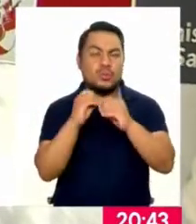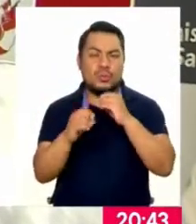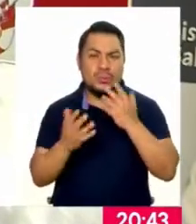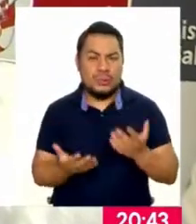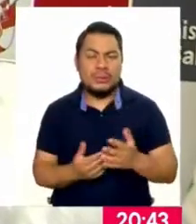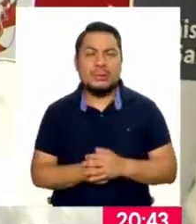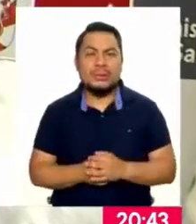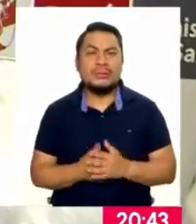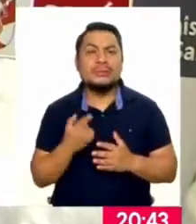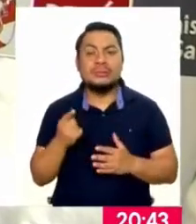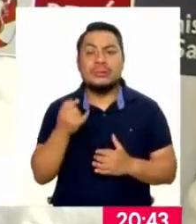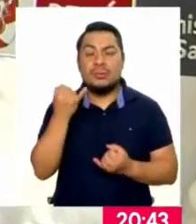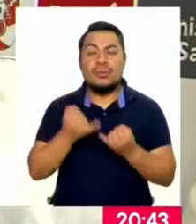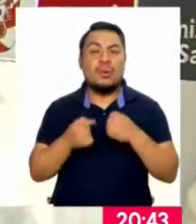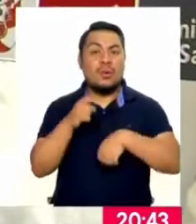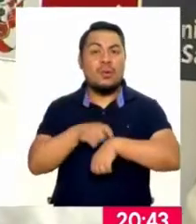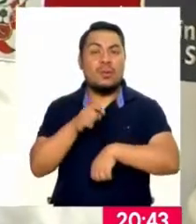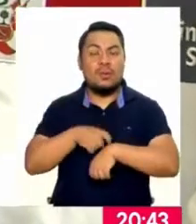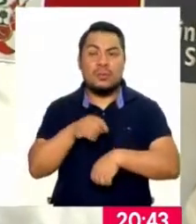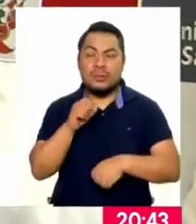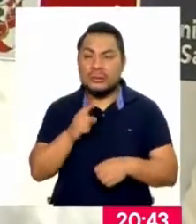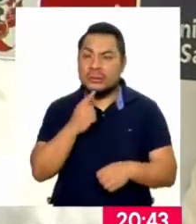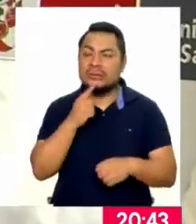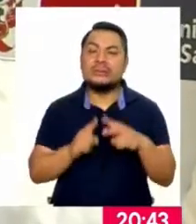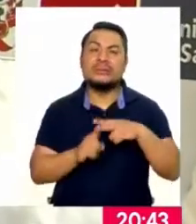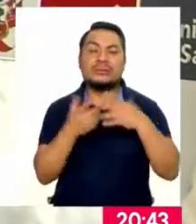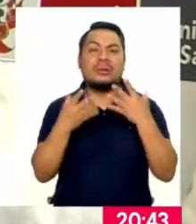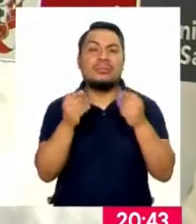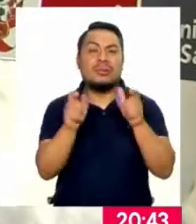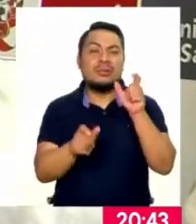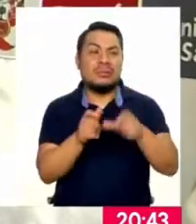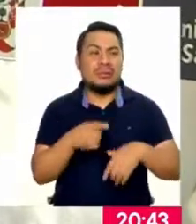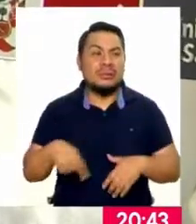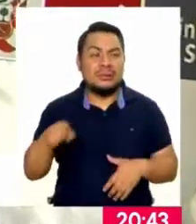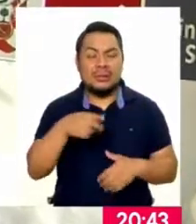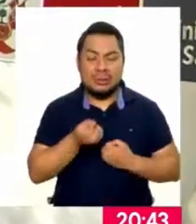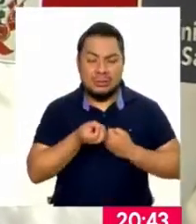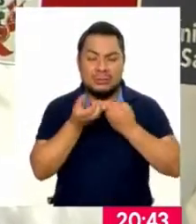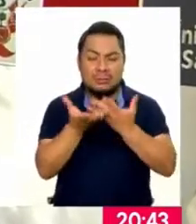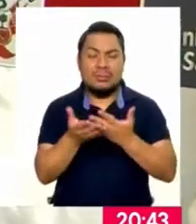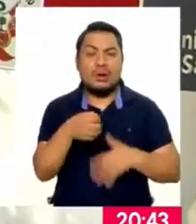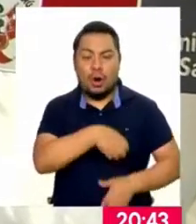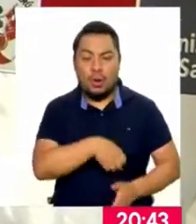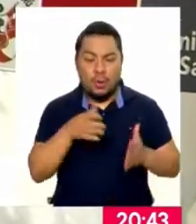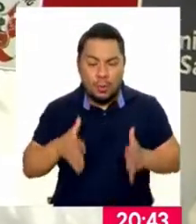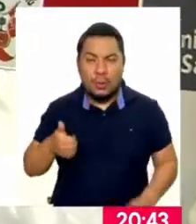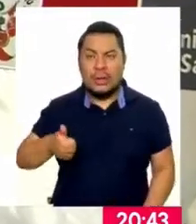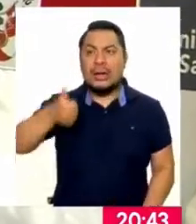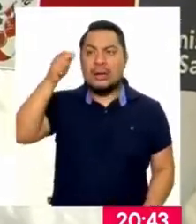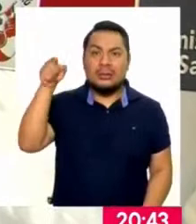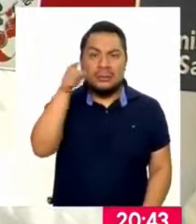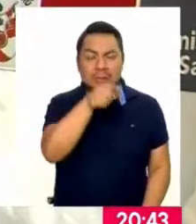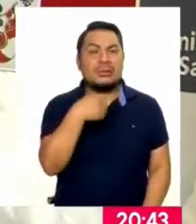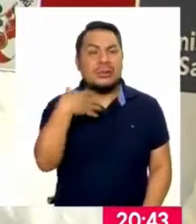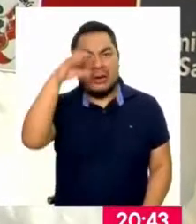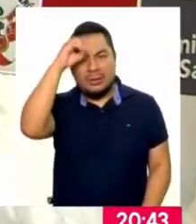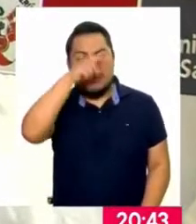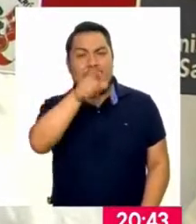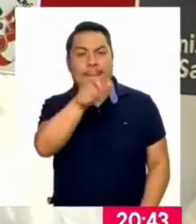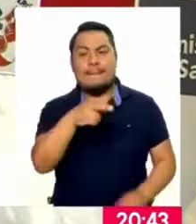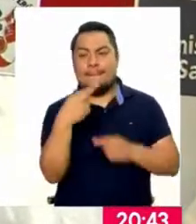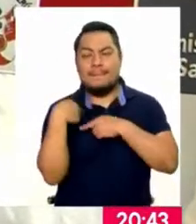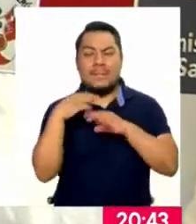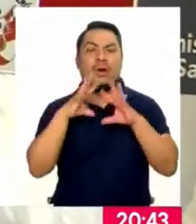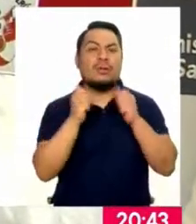en las últimas horas lo que ha ocurrido ya varios han expresado congresistas autoridades representantes